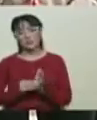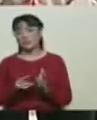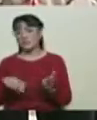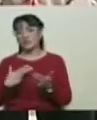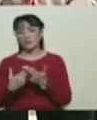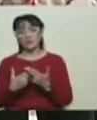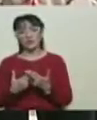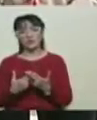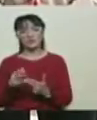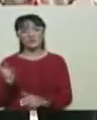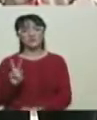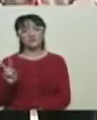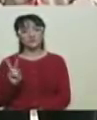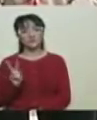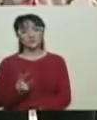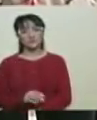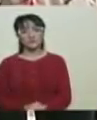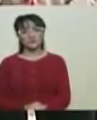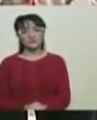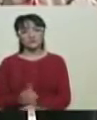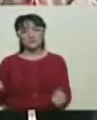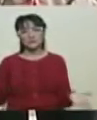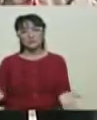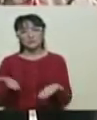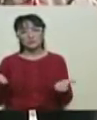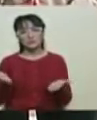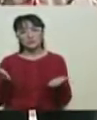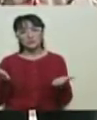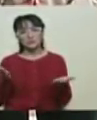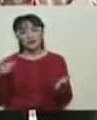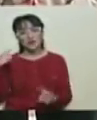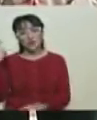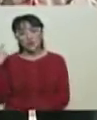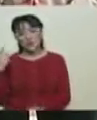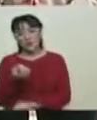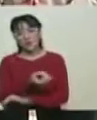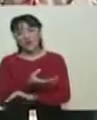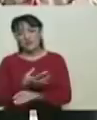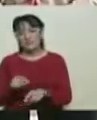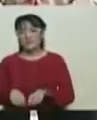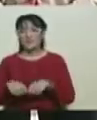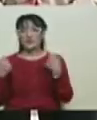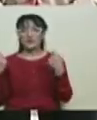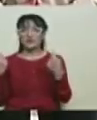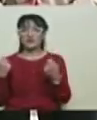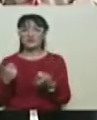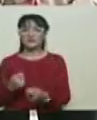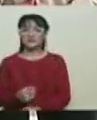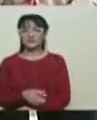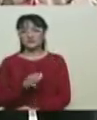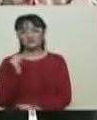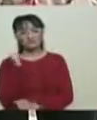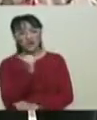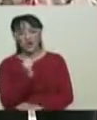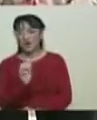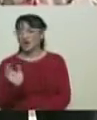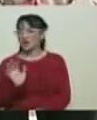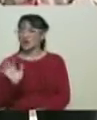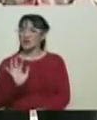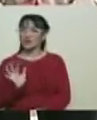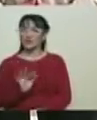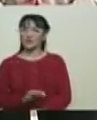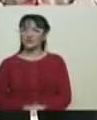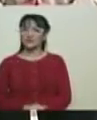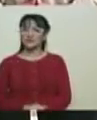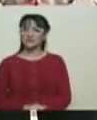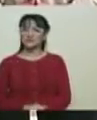nunca a Venezuela. Los que promovieron esa locura, la locura de la guarimba, de la violencia, del crimen, no. Y fíjense cómo